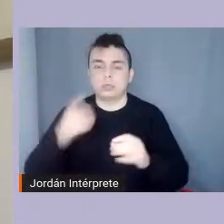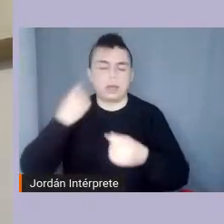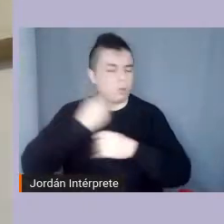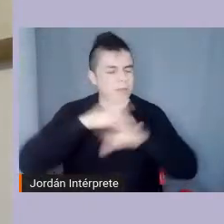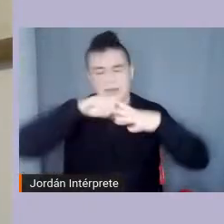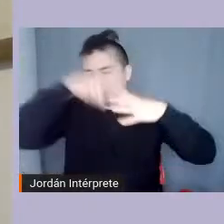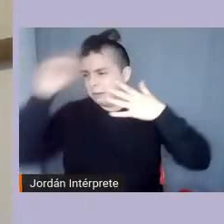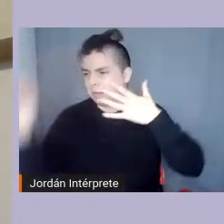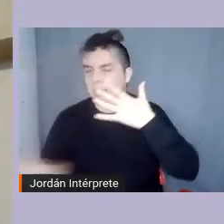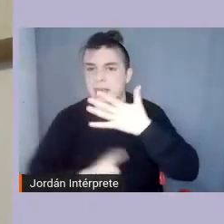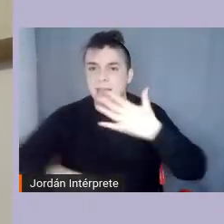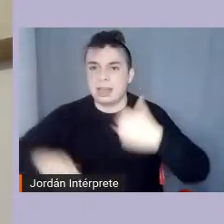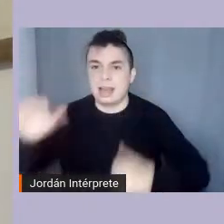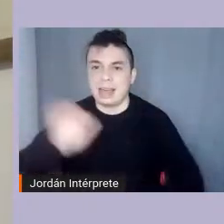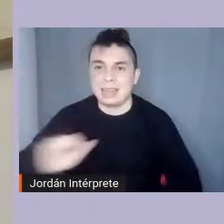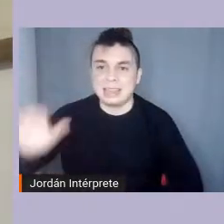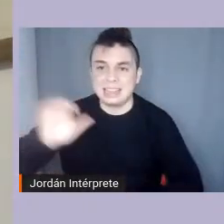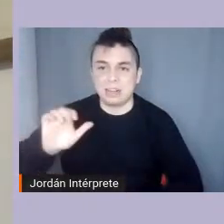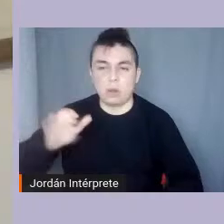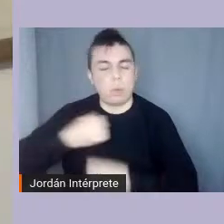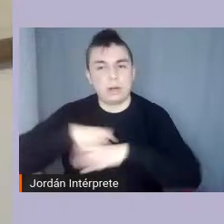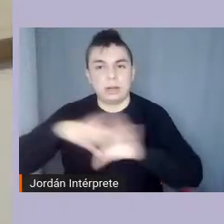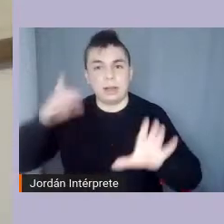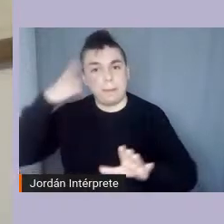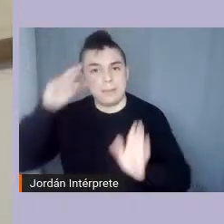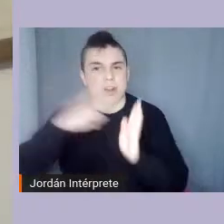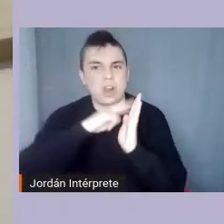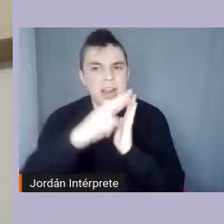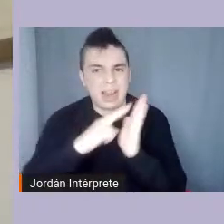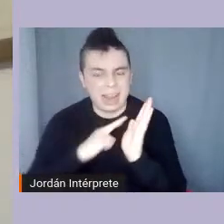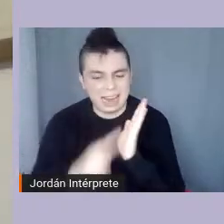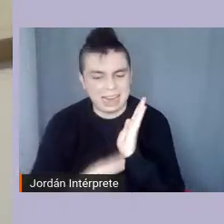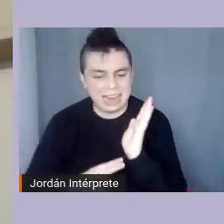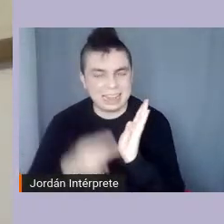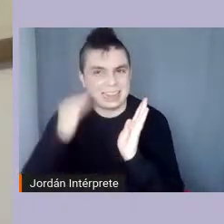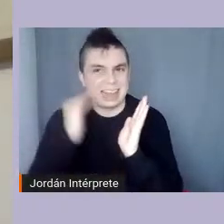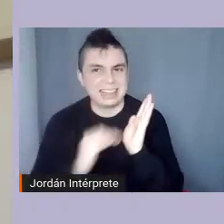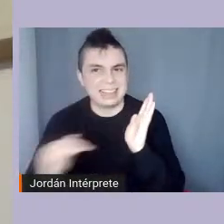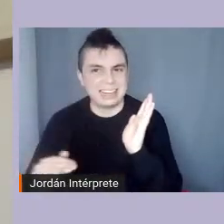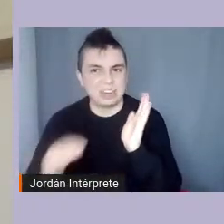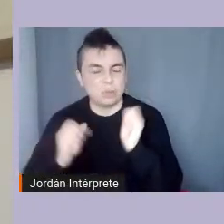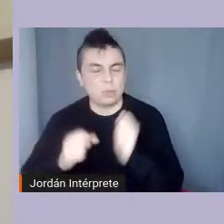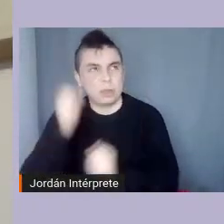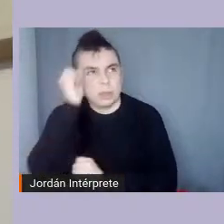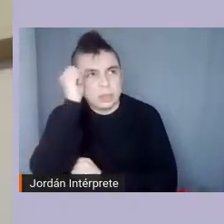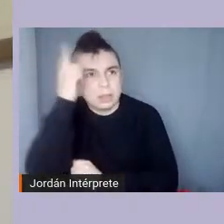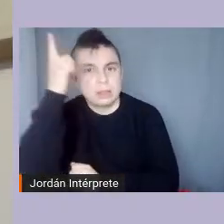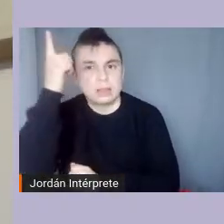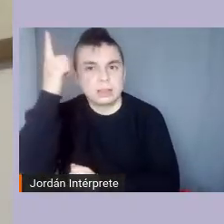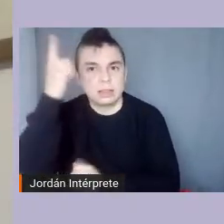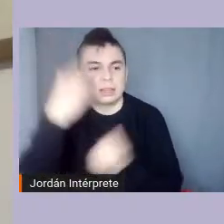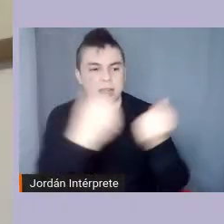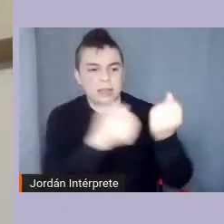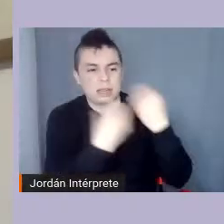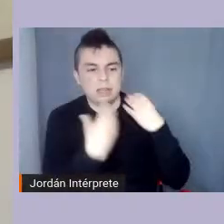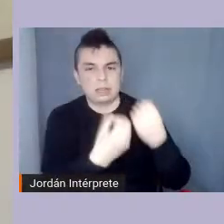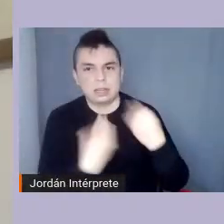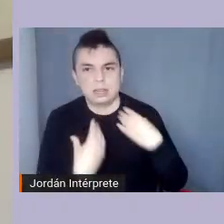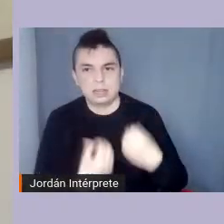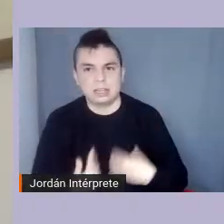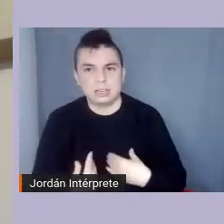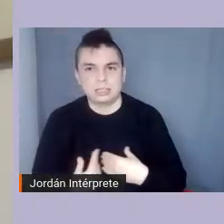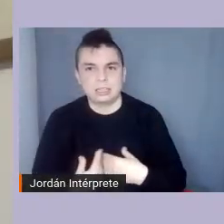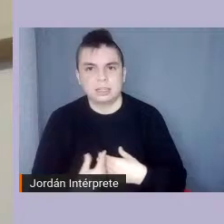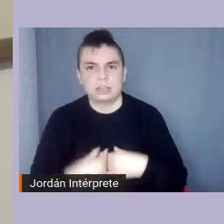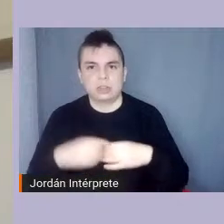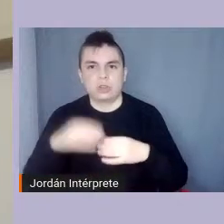estilo, mientras las letras sean adecuadas a su nivel de comprensión y le enseñen al mundo de la niñez a